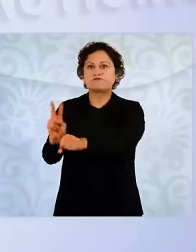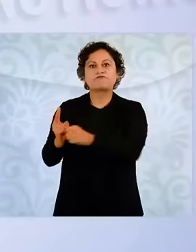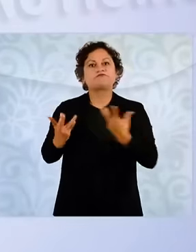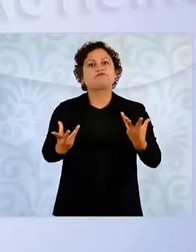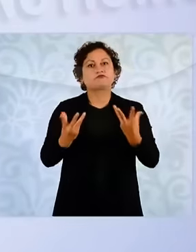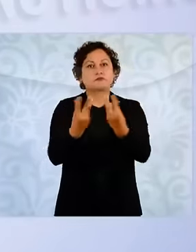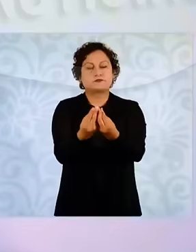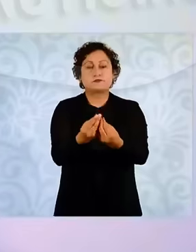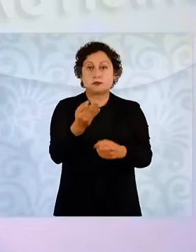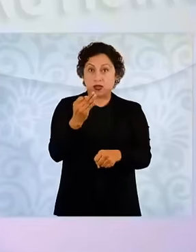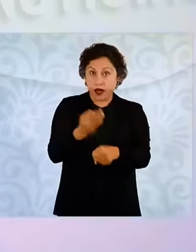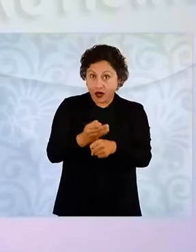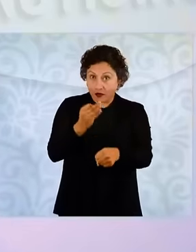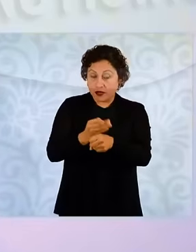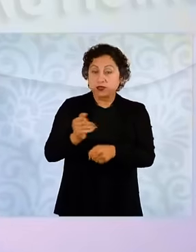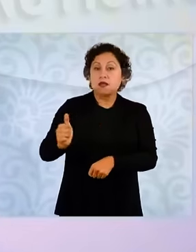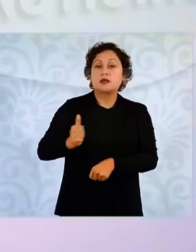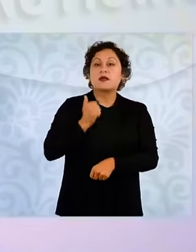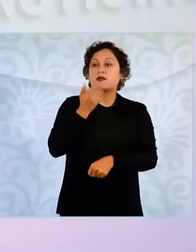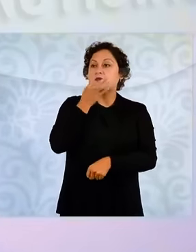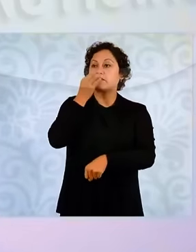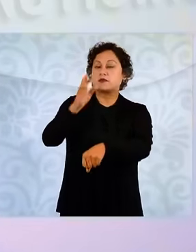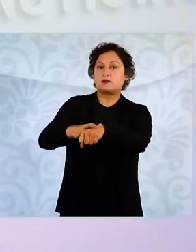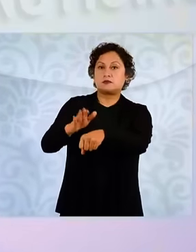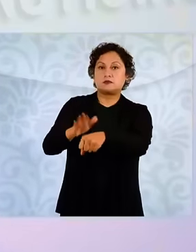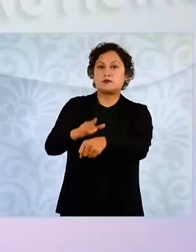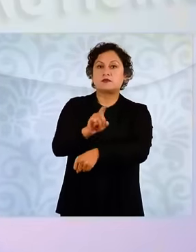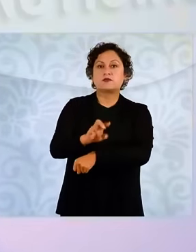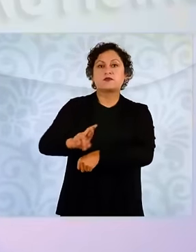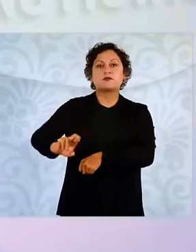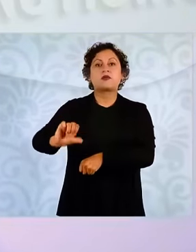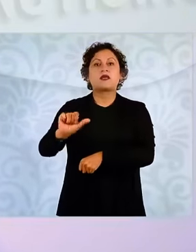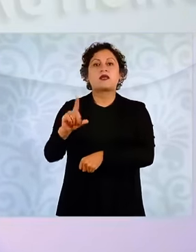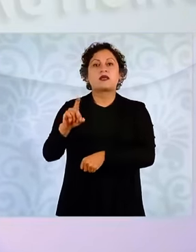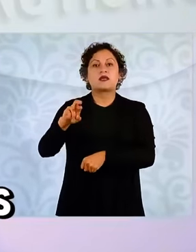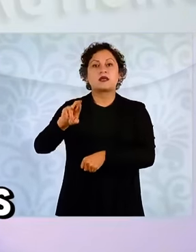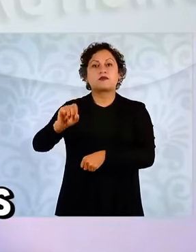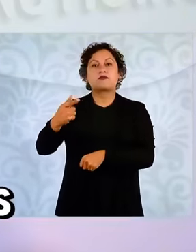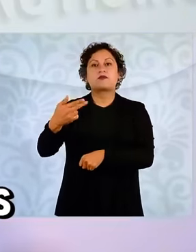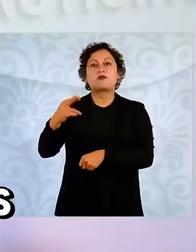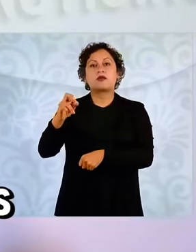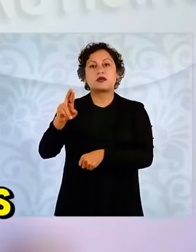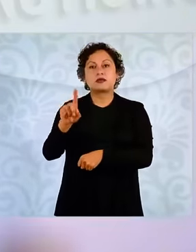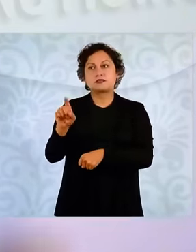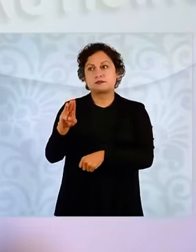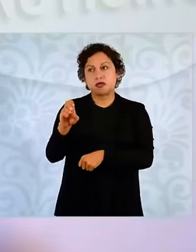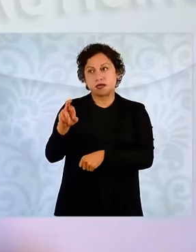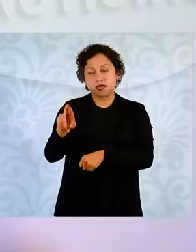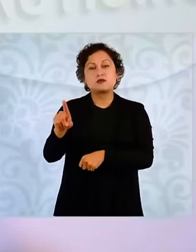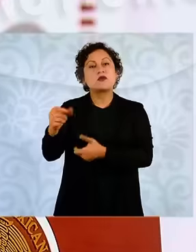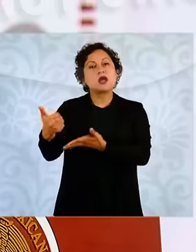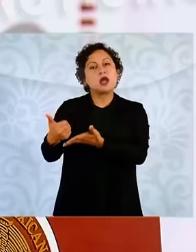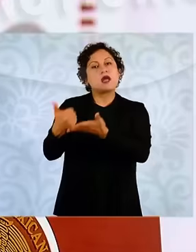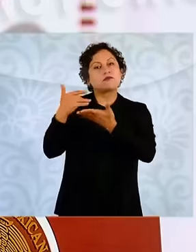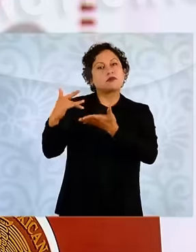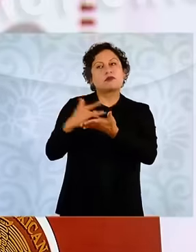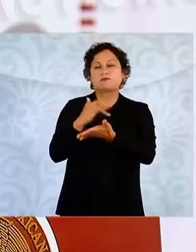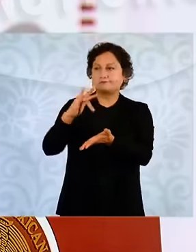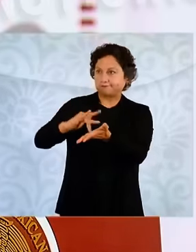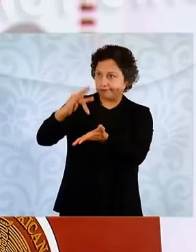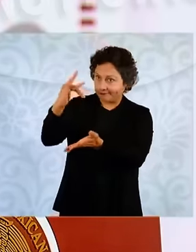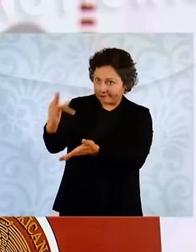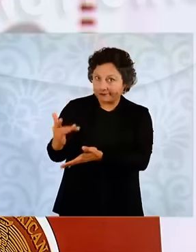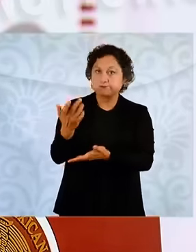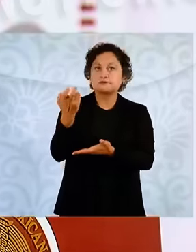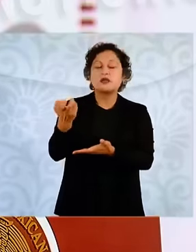agradecer especialmente al fiscal general de la República, el doctor Alejandro Gertz Manero, por su decidida colaboración en estas acciones y brindar las